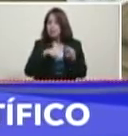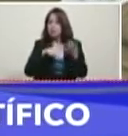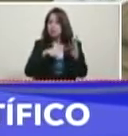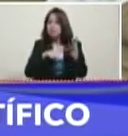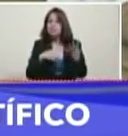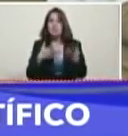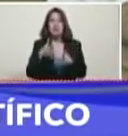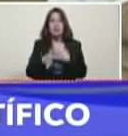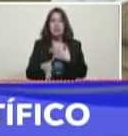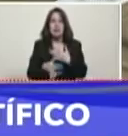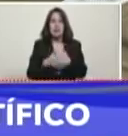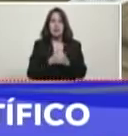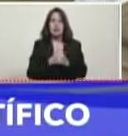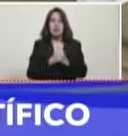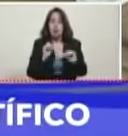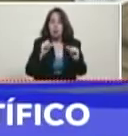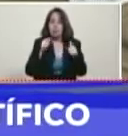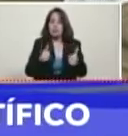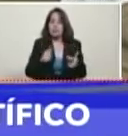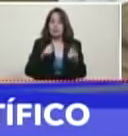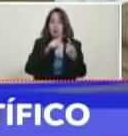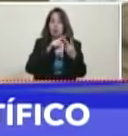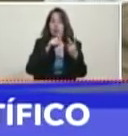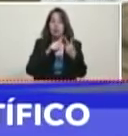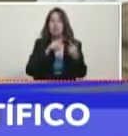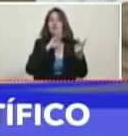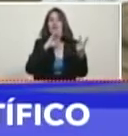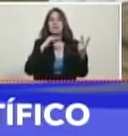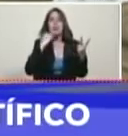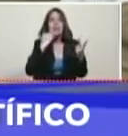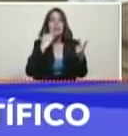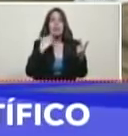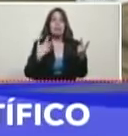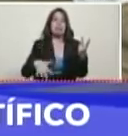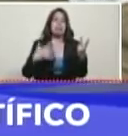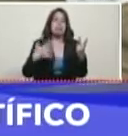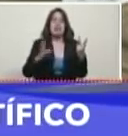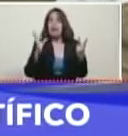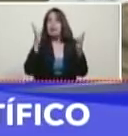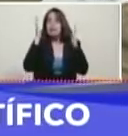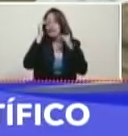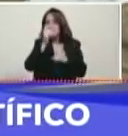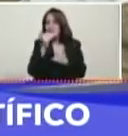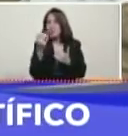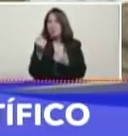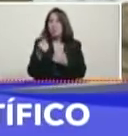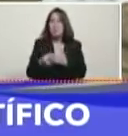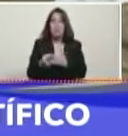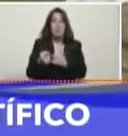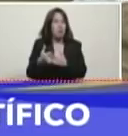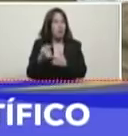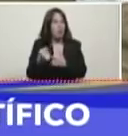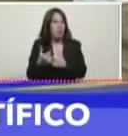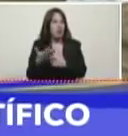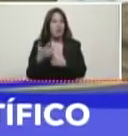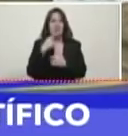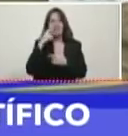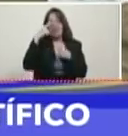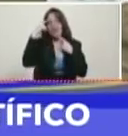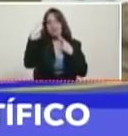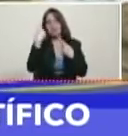capacidades, comenzando con dos enfermedades que tienen tan poca atención del mercado que las llaman enfermedades